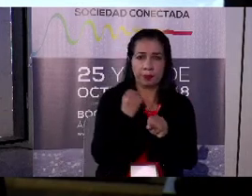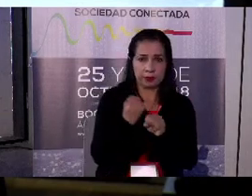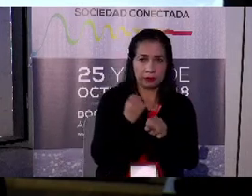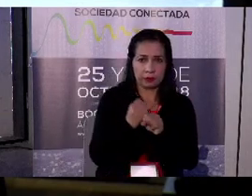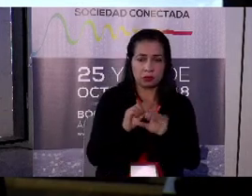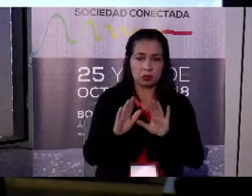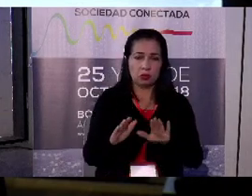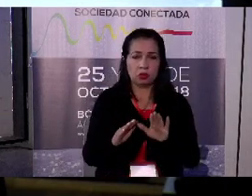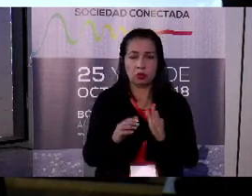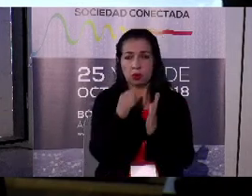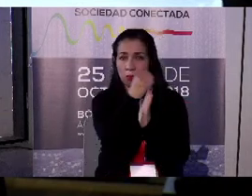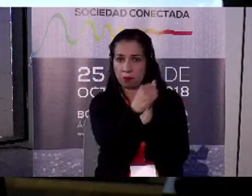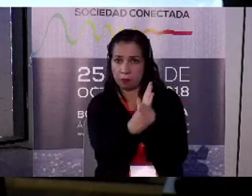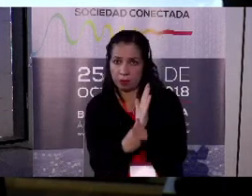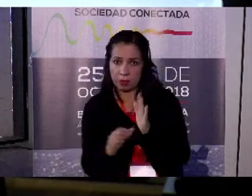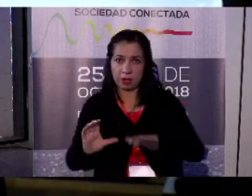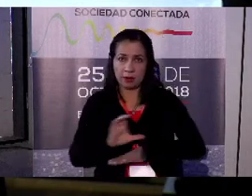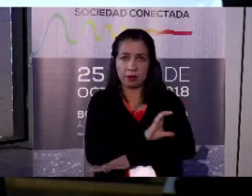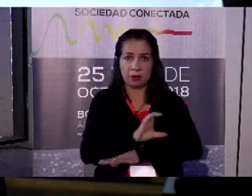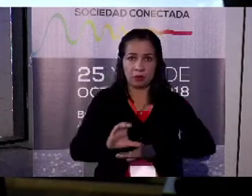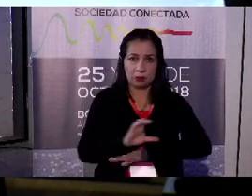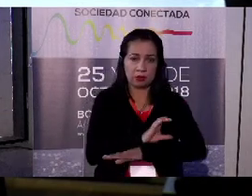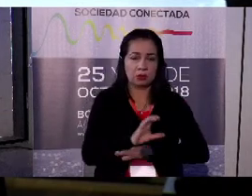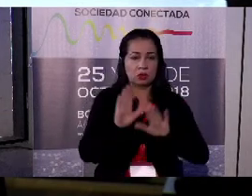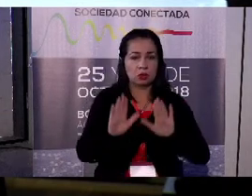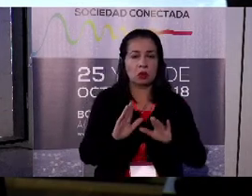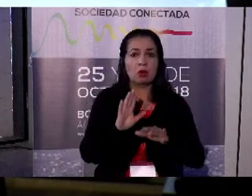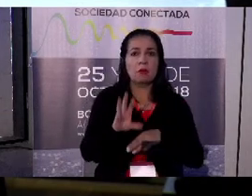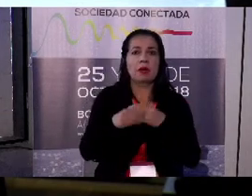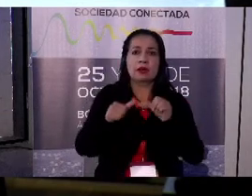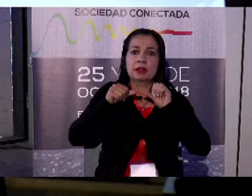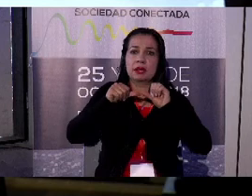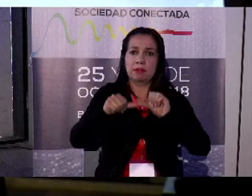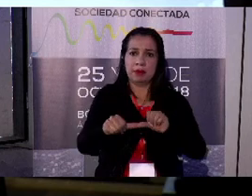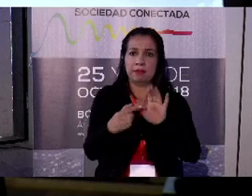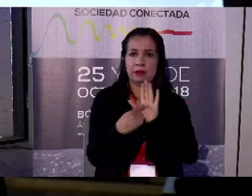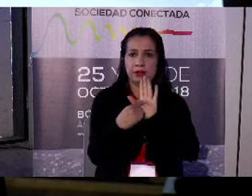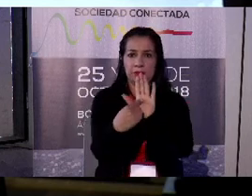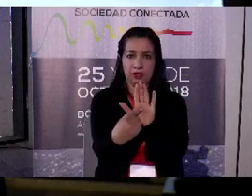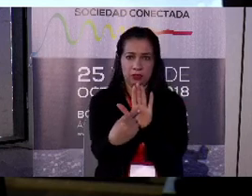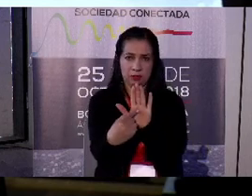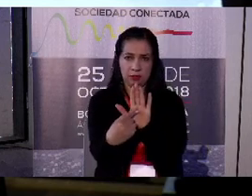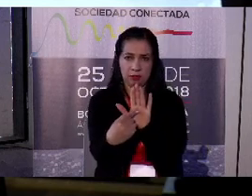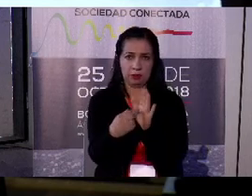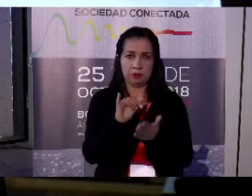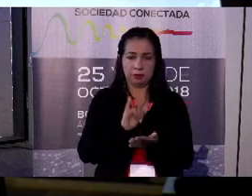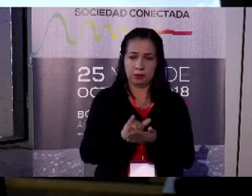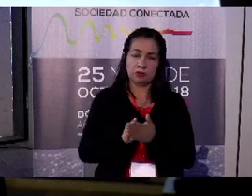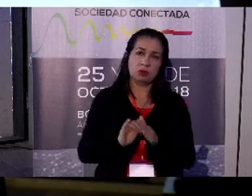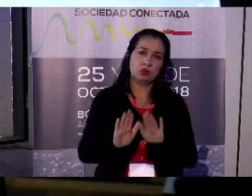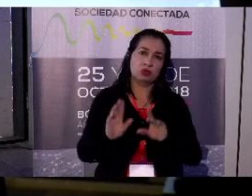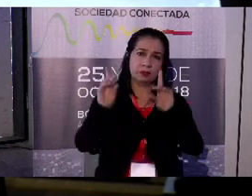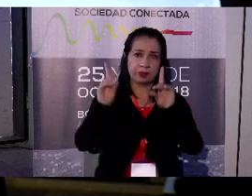parte de software lo mismo que implementar el modelo estas son